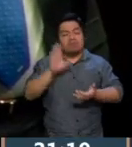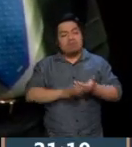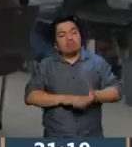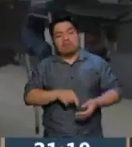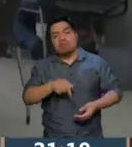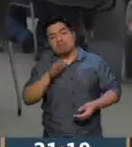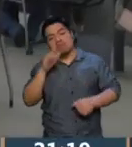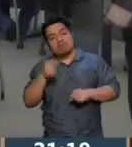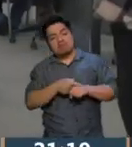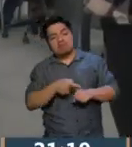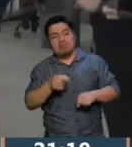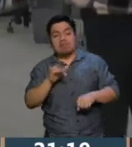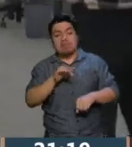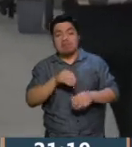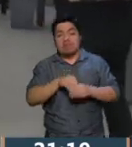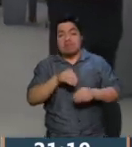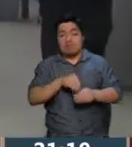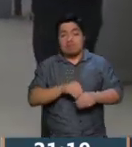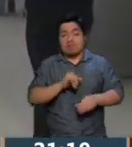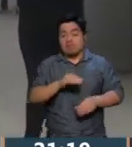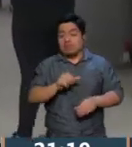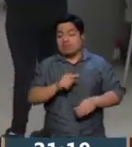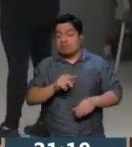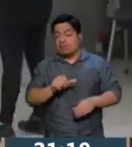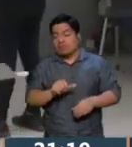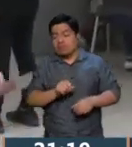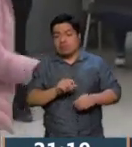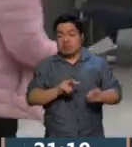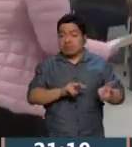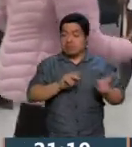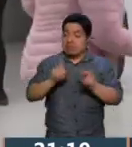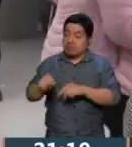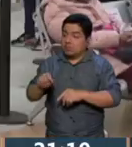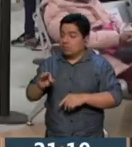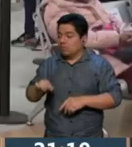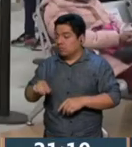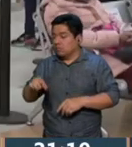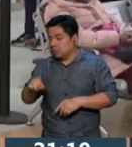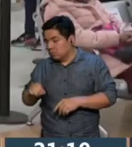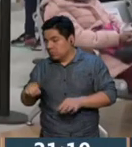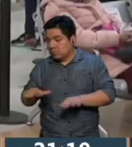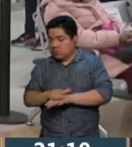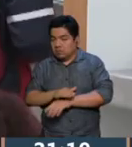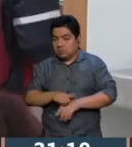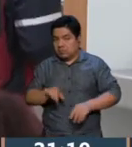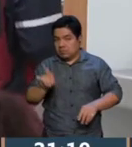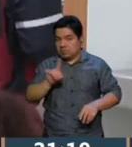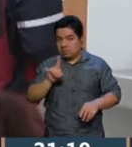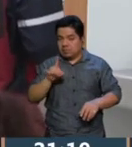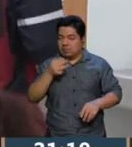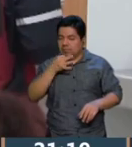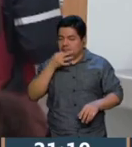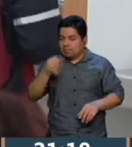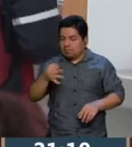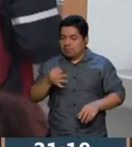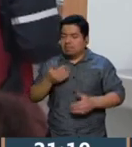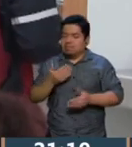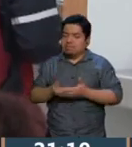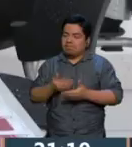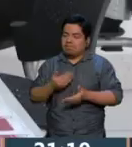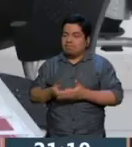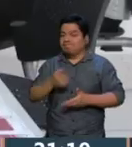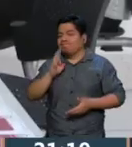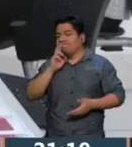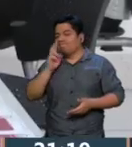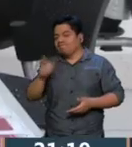impedir que las cuentas inactivas de las Afores se traspasen al Fondo de Pensiones para el Bienestar, una advertencia que tuvo clara respuesta